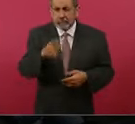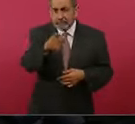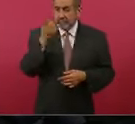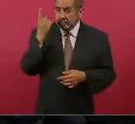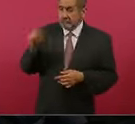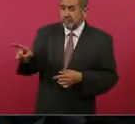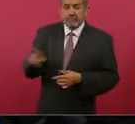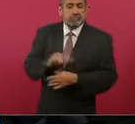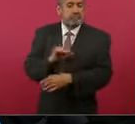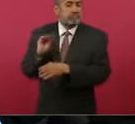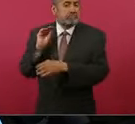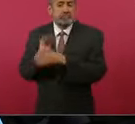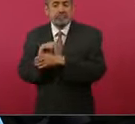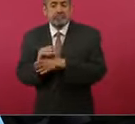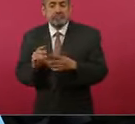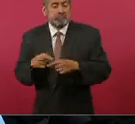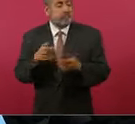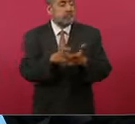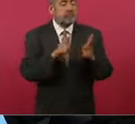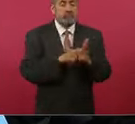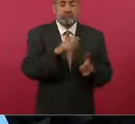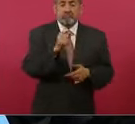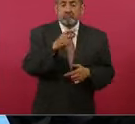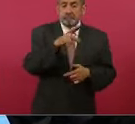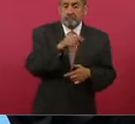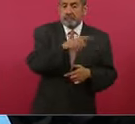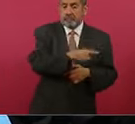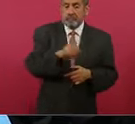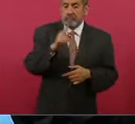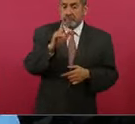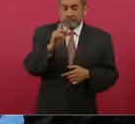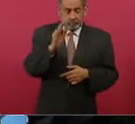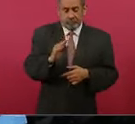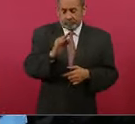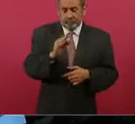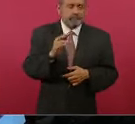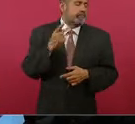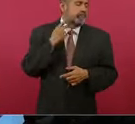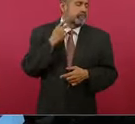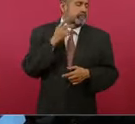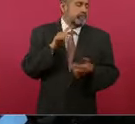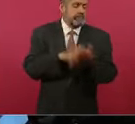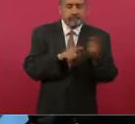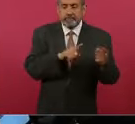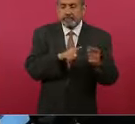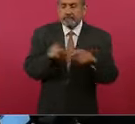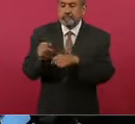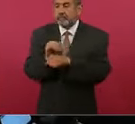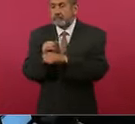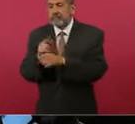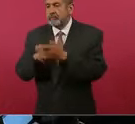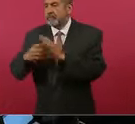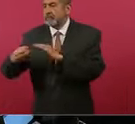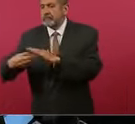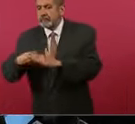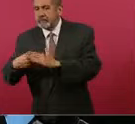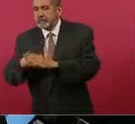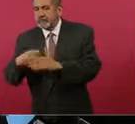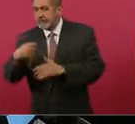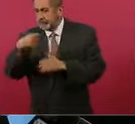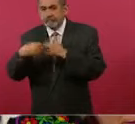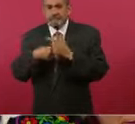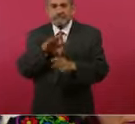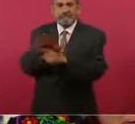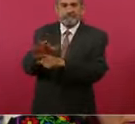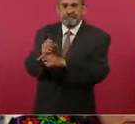Grupo Andrade pagó para que la Procuraduría Fiscal Federal investigara presuntamente al que ellos piensan que es mi fuente. Lo están